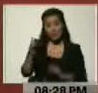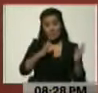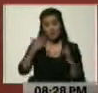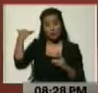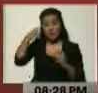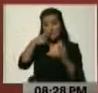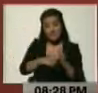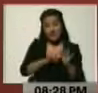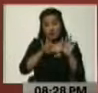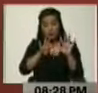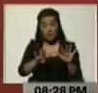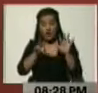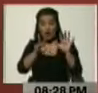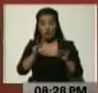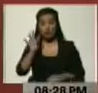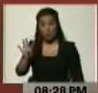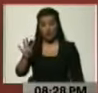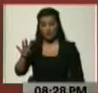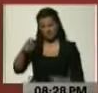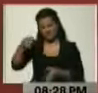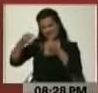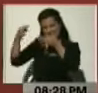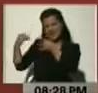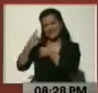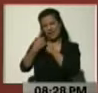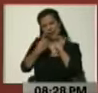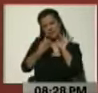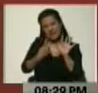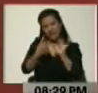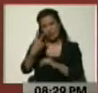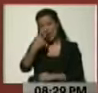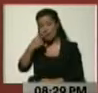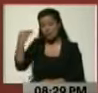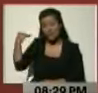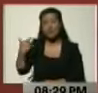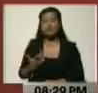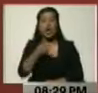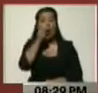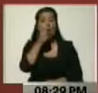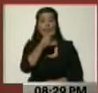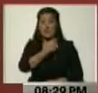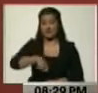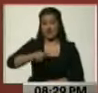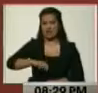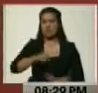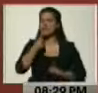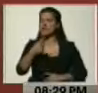hace 162 años, el presidente José Gregorio Monagas dictó la ley de la abolición de la esclavitud en nuestro país.